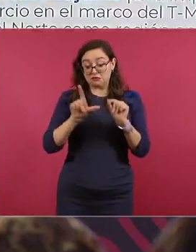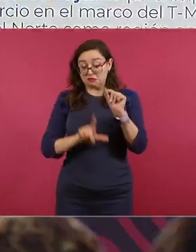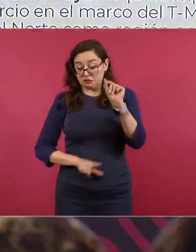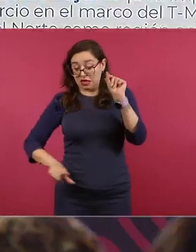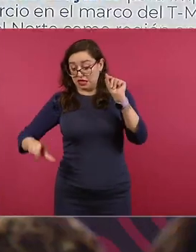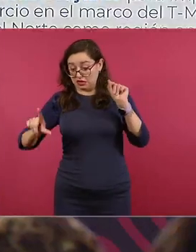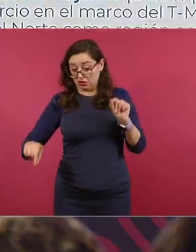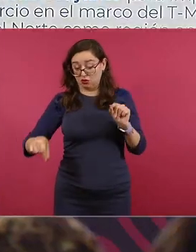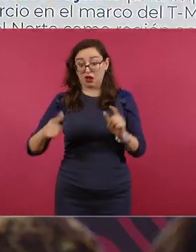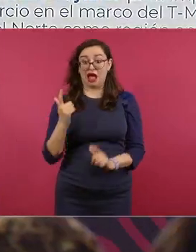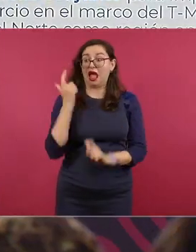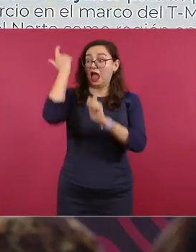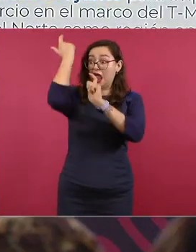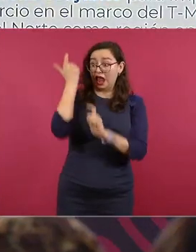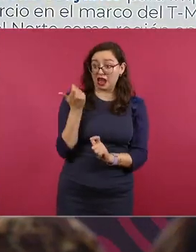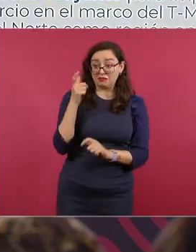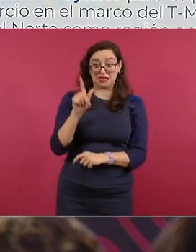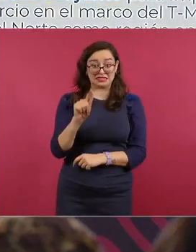nuestro,